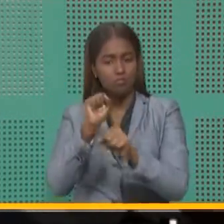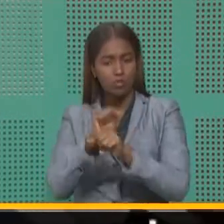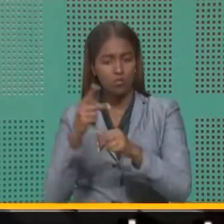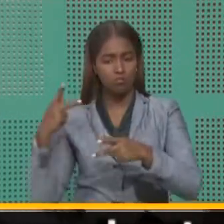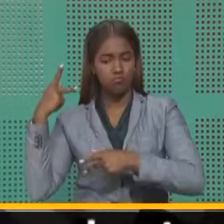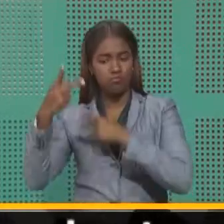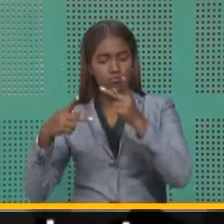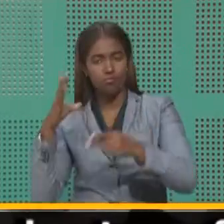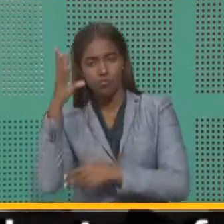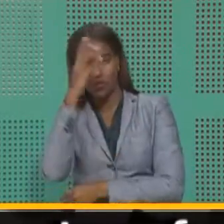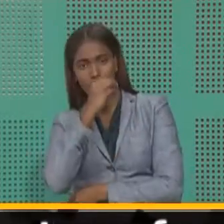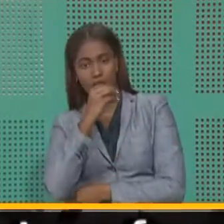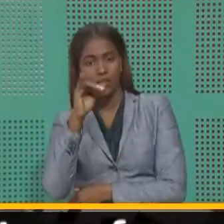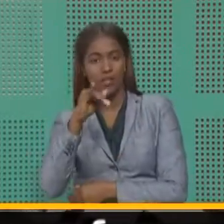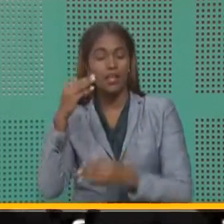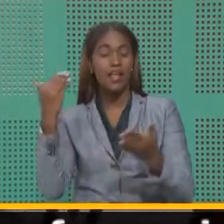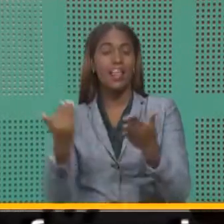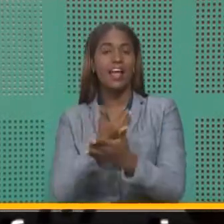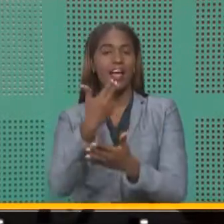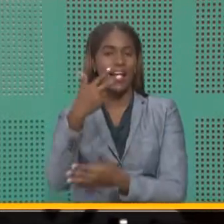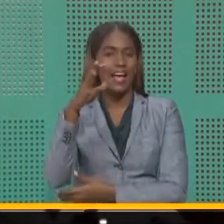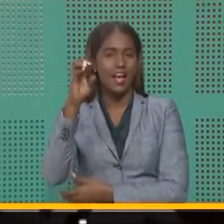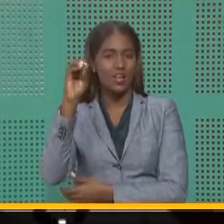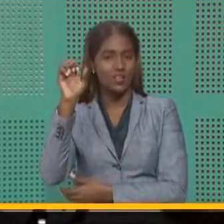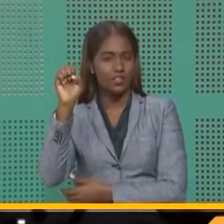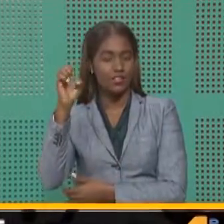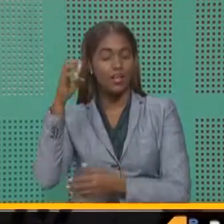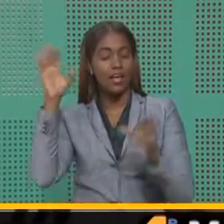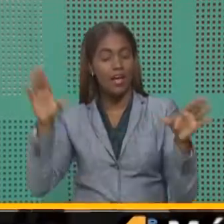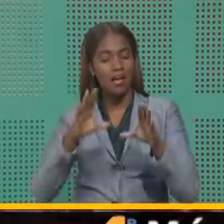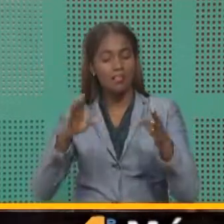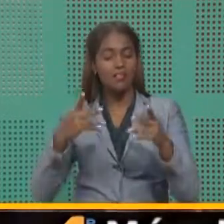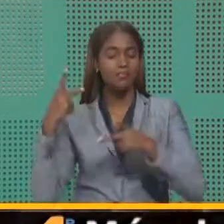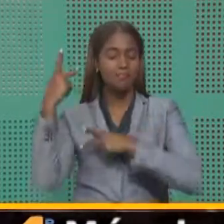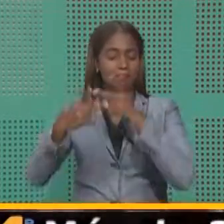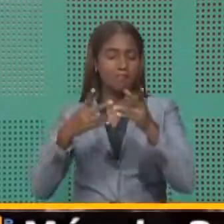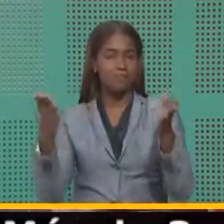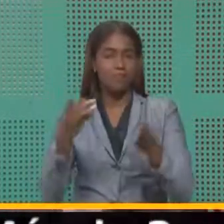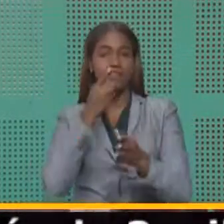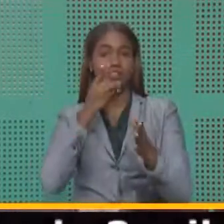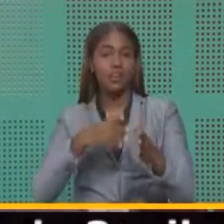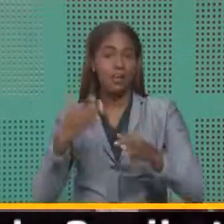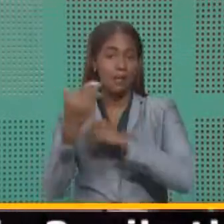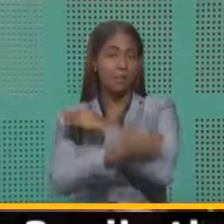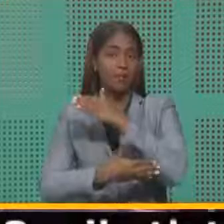llegue ese know how de hacer turismo dominicano en nuestro país